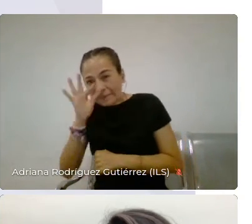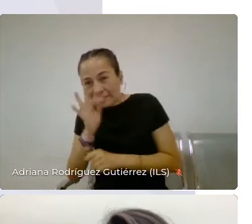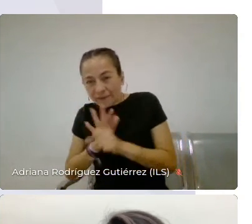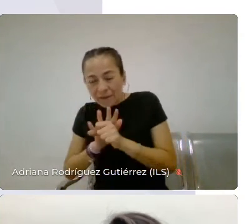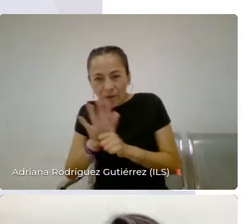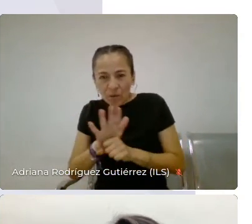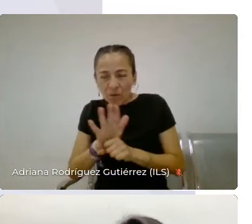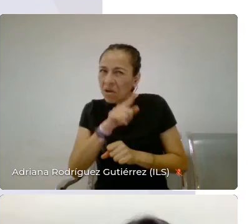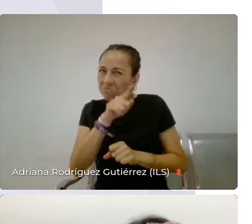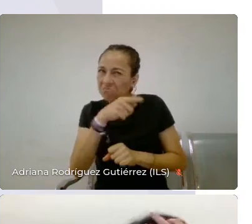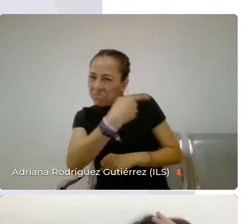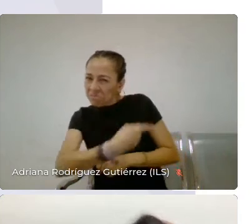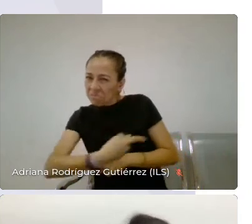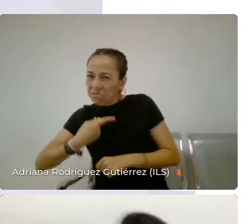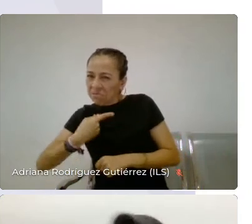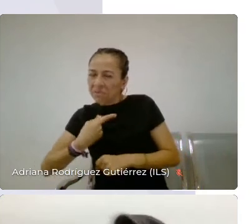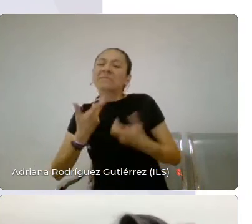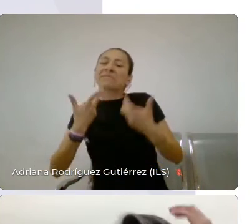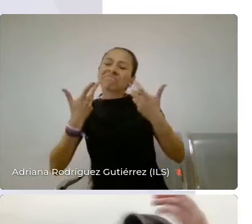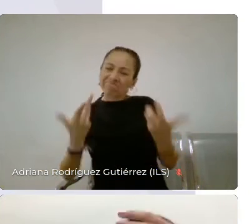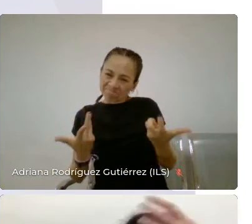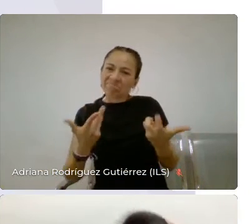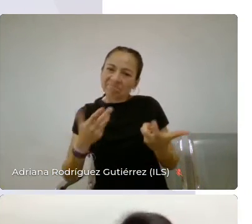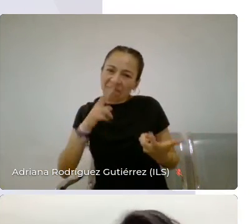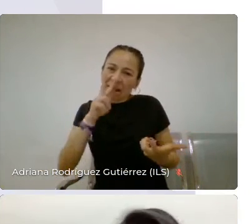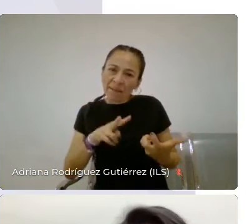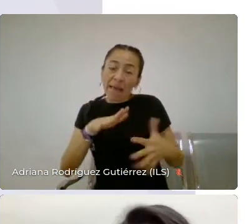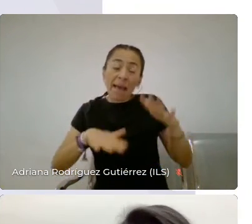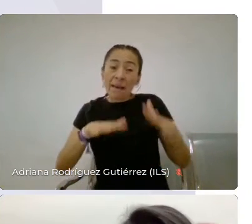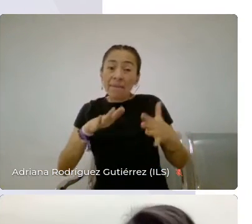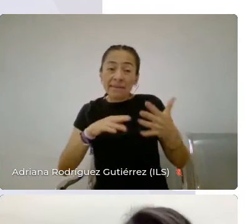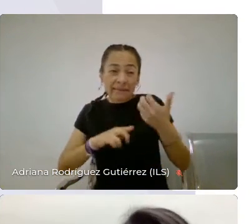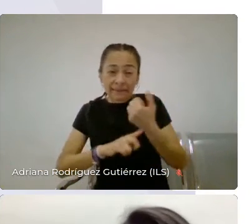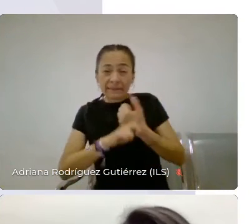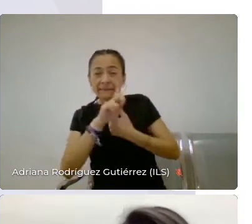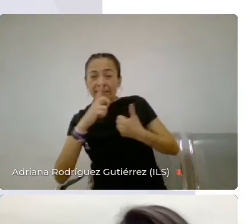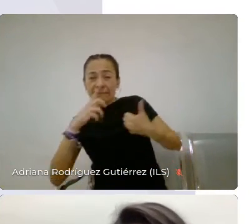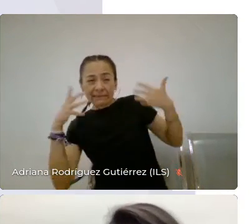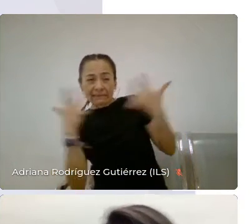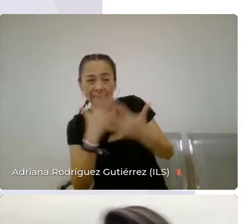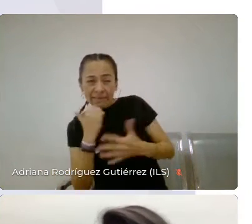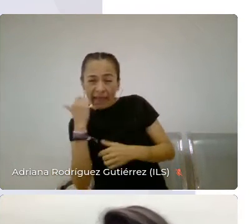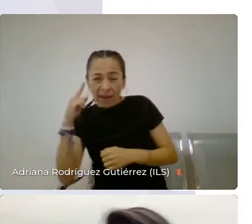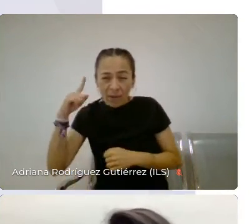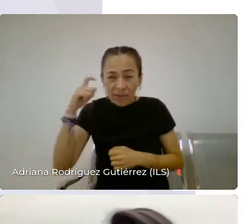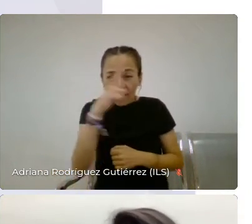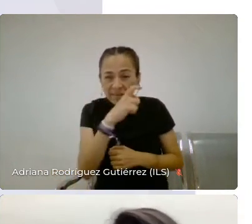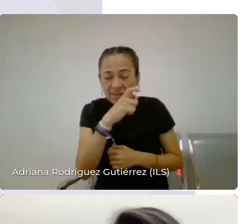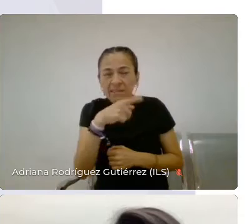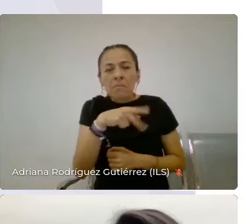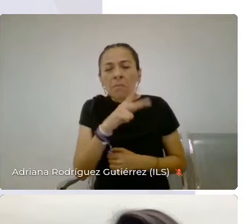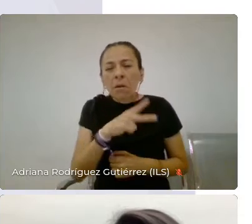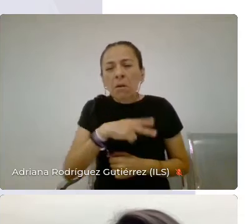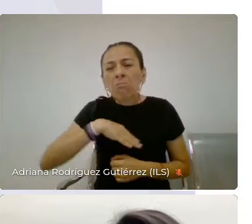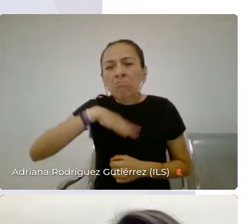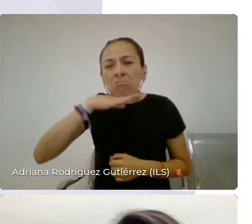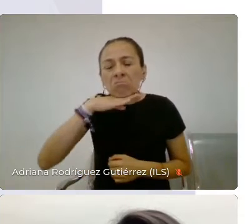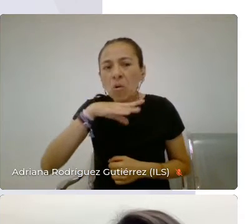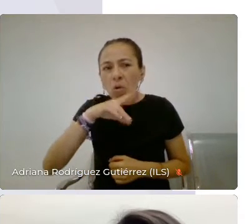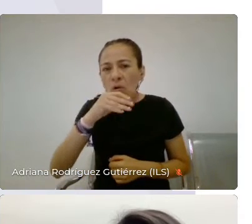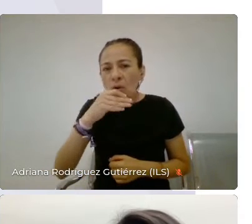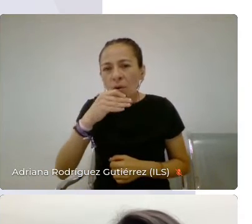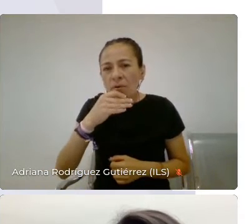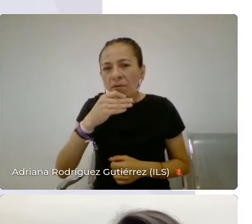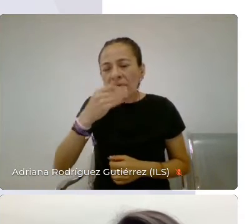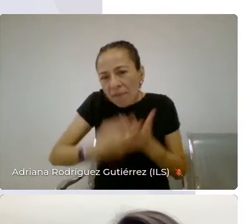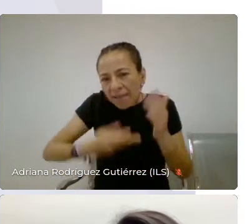De enfrentarnos a esas dificultades de las que a veces no aprendemos a tiempo o de las que deberíamos estar aprendiendo, o de las que sí aprendemos, para mí son como los principales